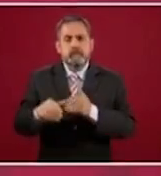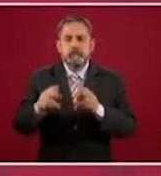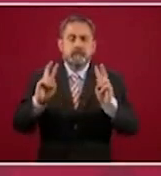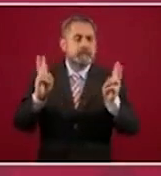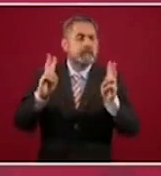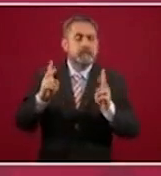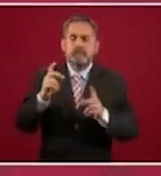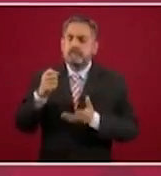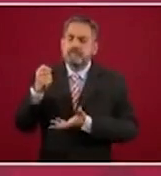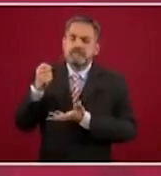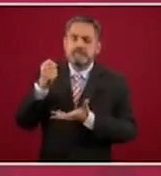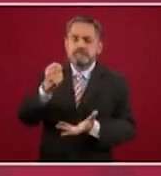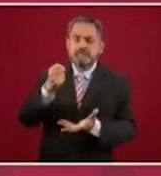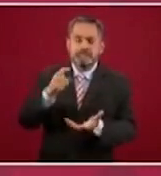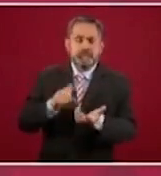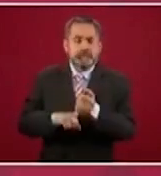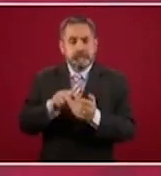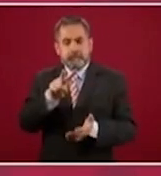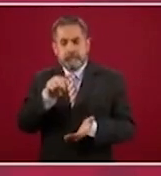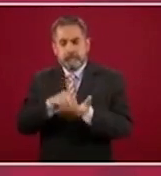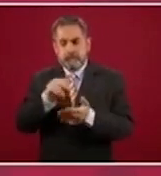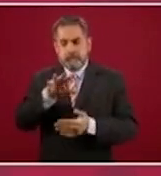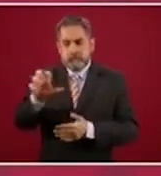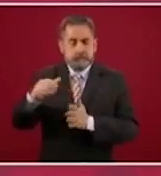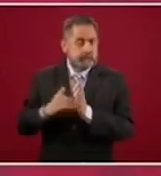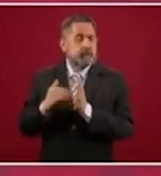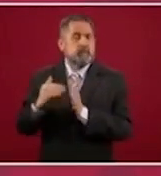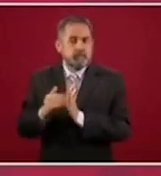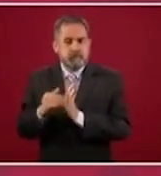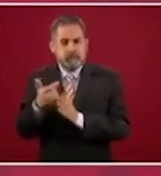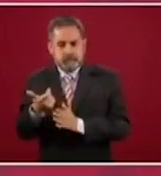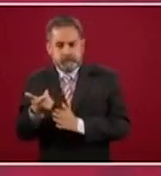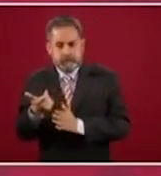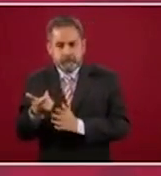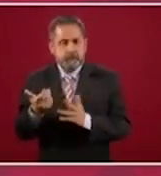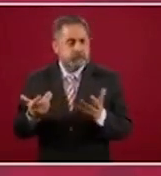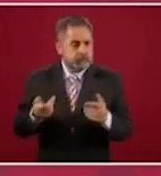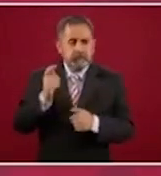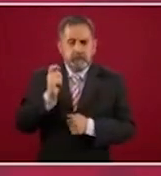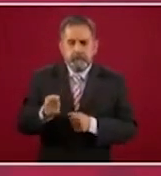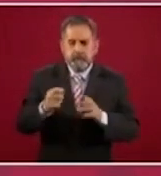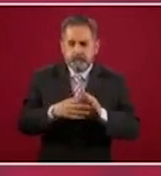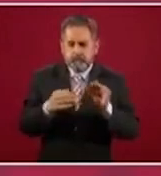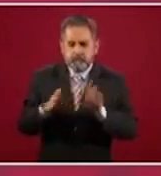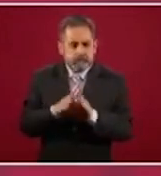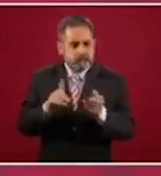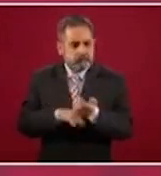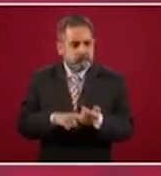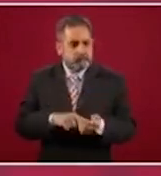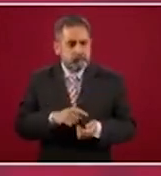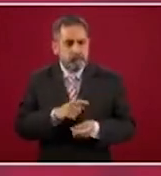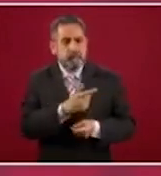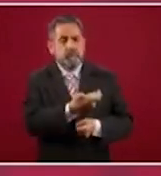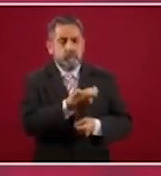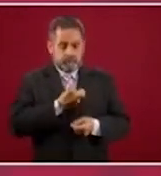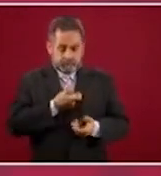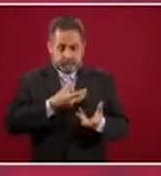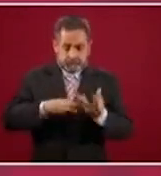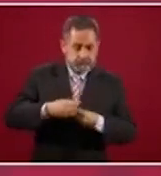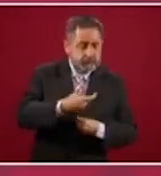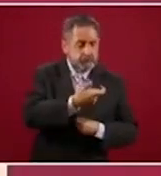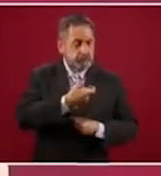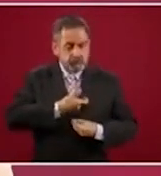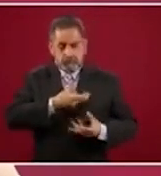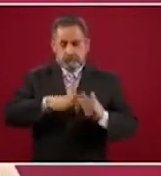tenemos un presupuesto de 2.500 millones de pesos. Esto significa que con el repago que vamos a tener, más